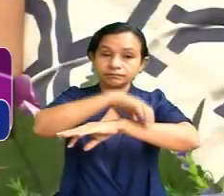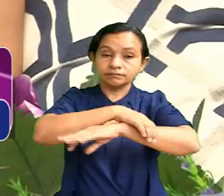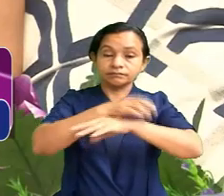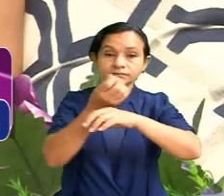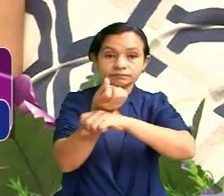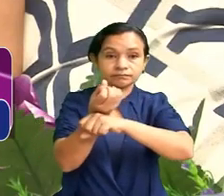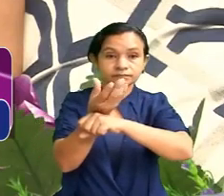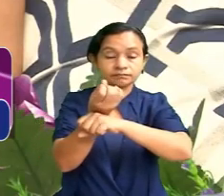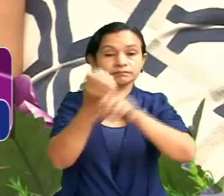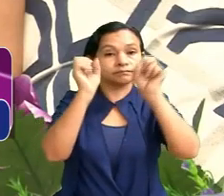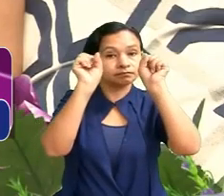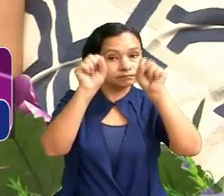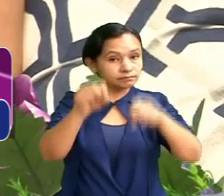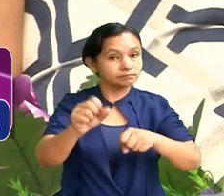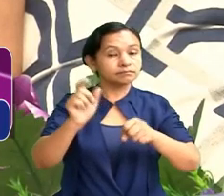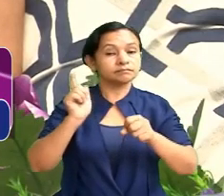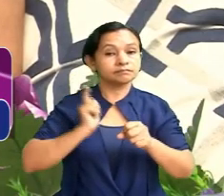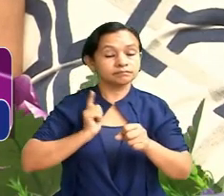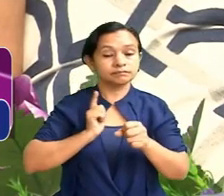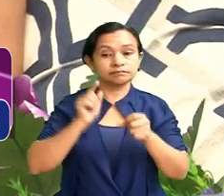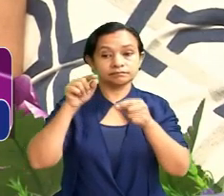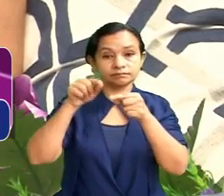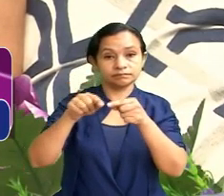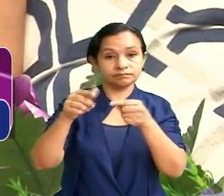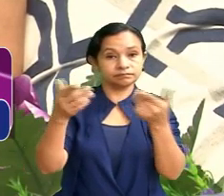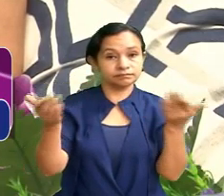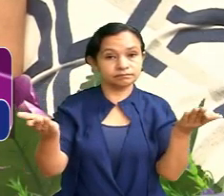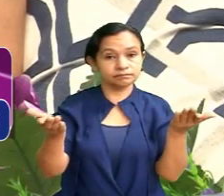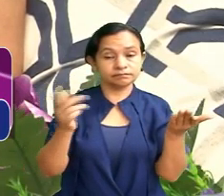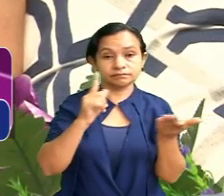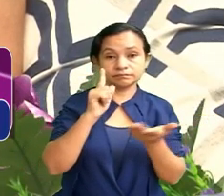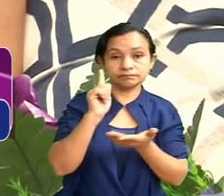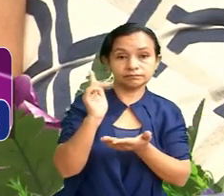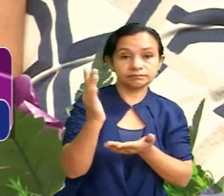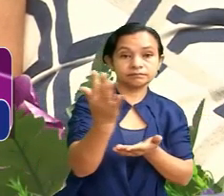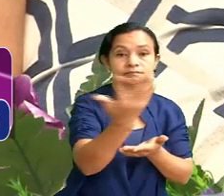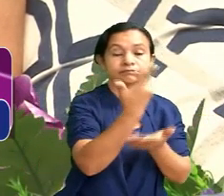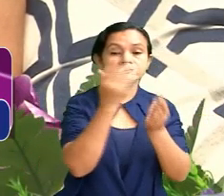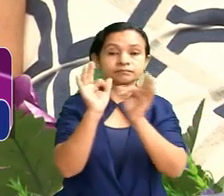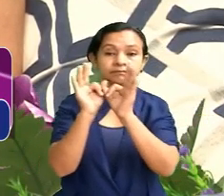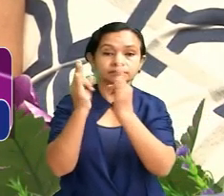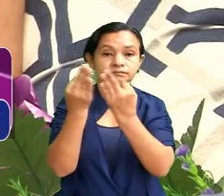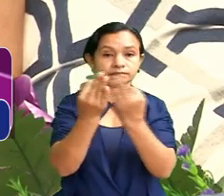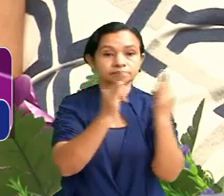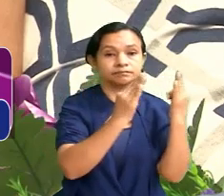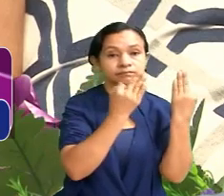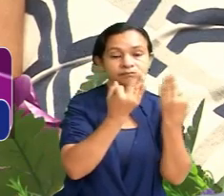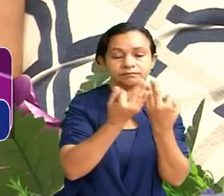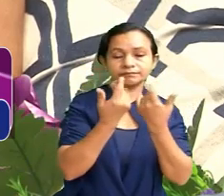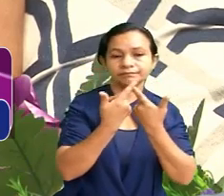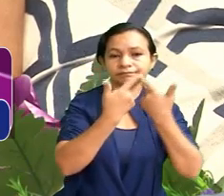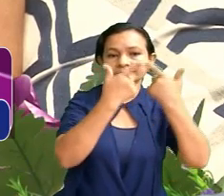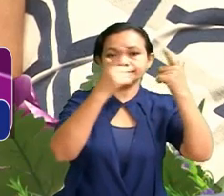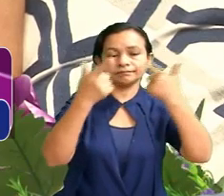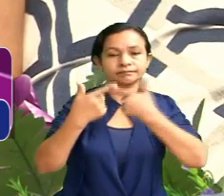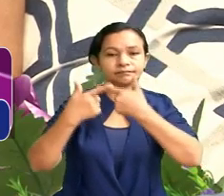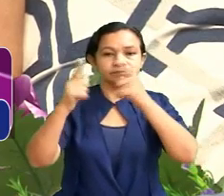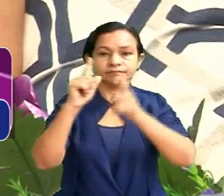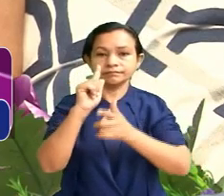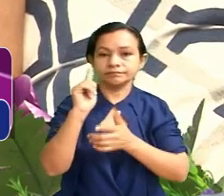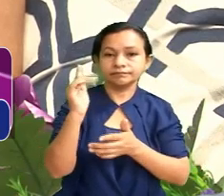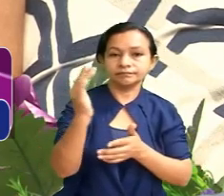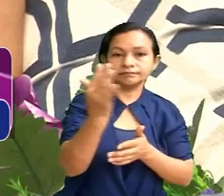las alcaldías puedan garantizar por un lado que toda la familia pueda entrar de manera gratuita acceder a todos los sitios